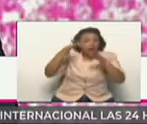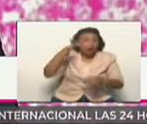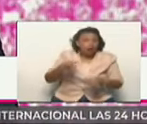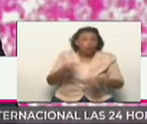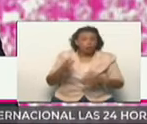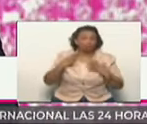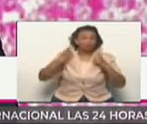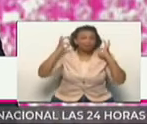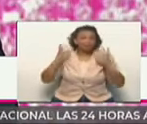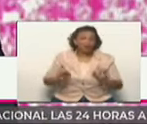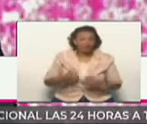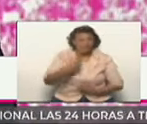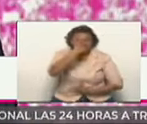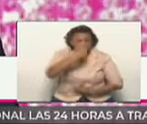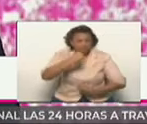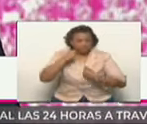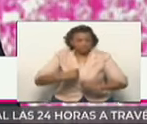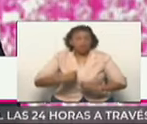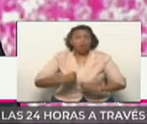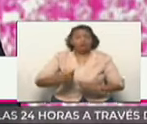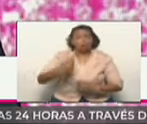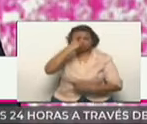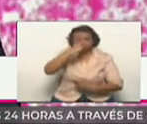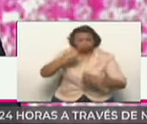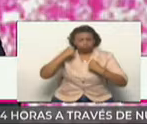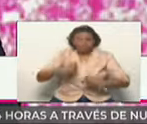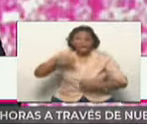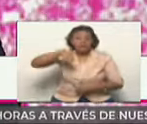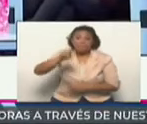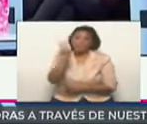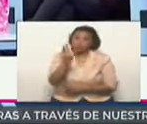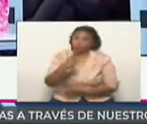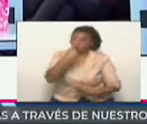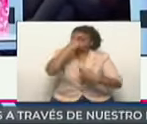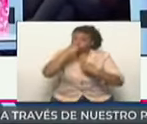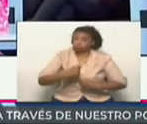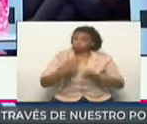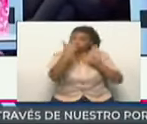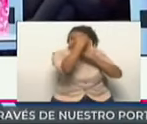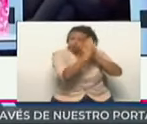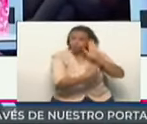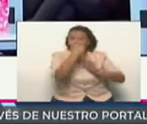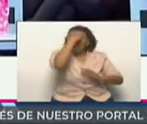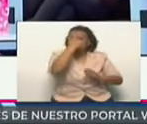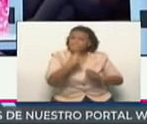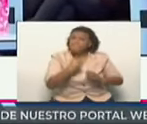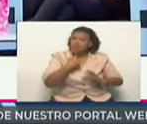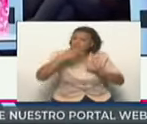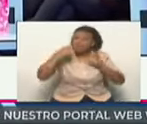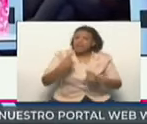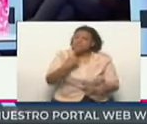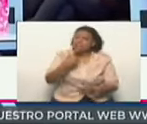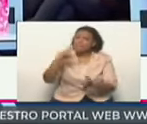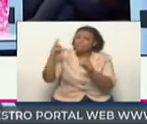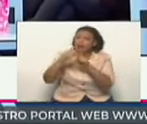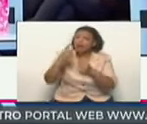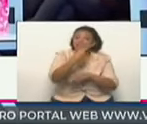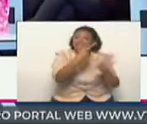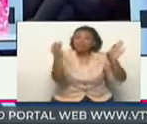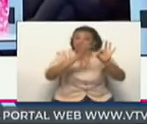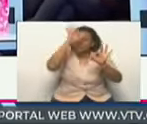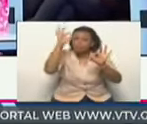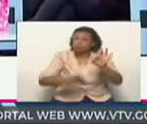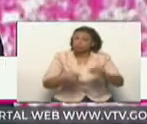más credibilidad y la institución con más credibilidad en Venezuela. El porcentaje de la... Hoy por hoy. Tiene una credibilidad de más del